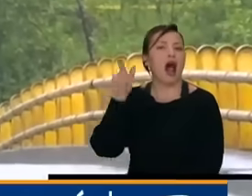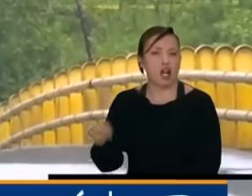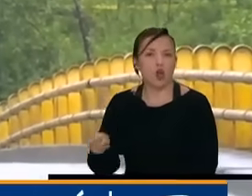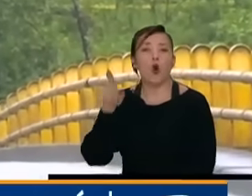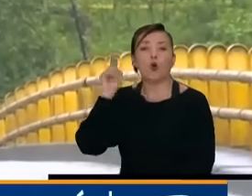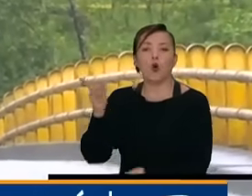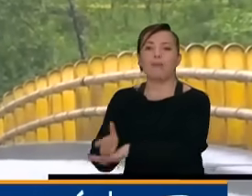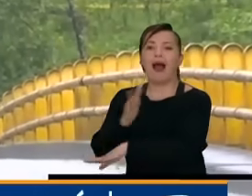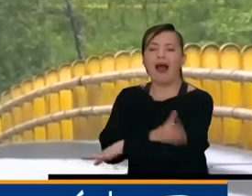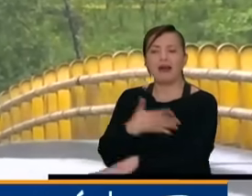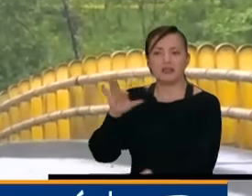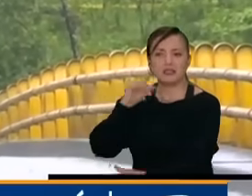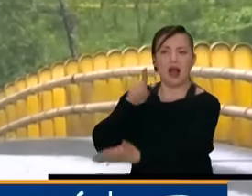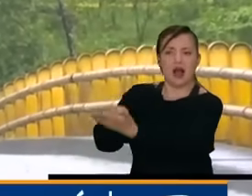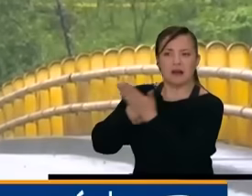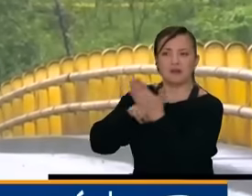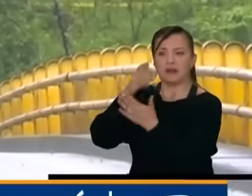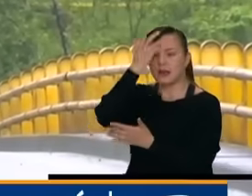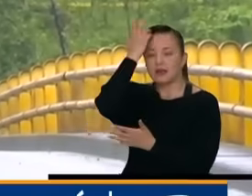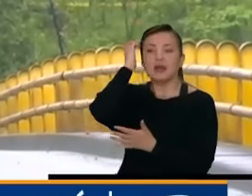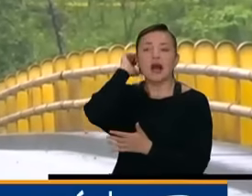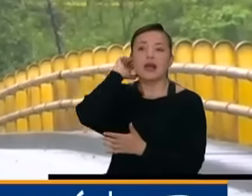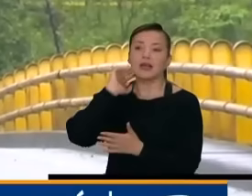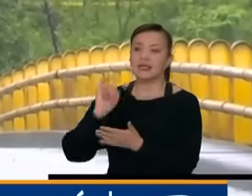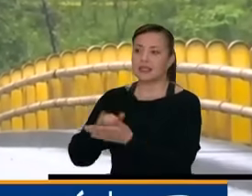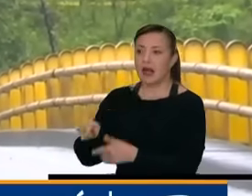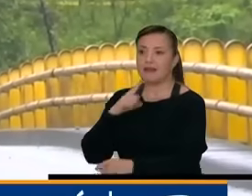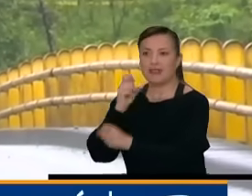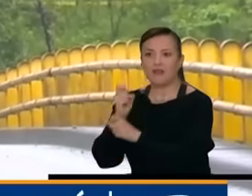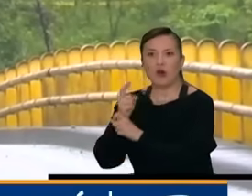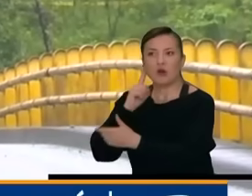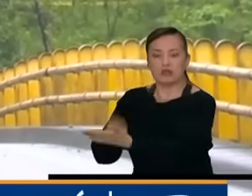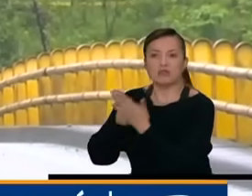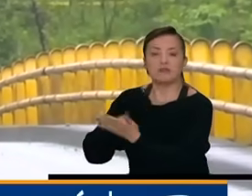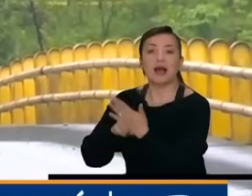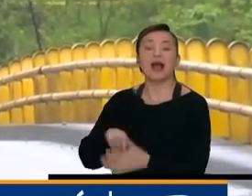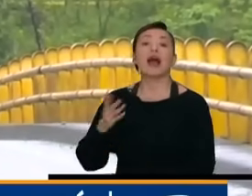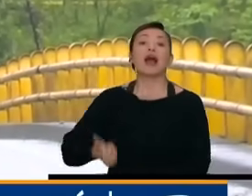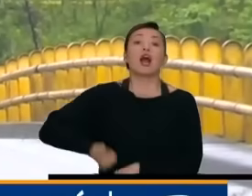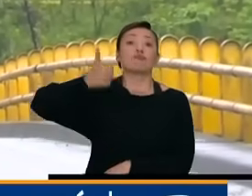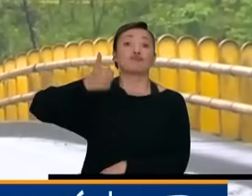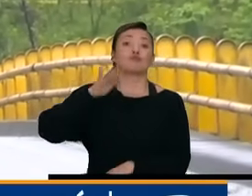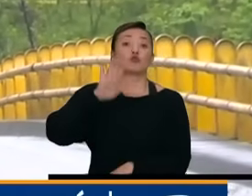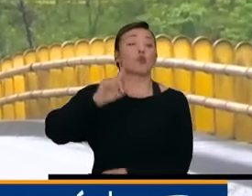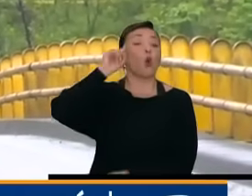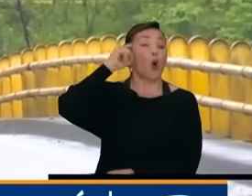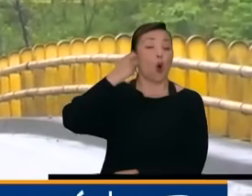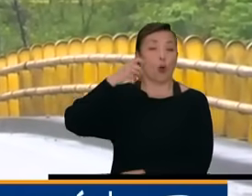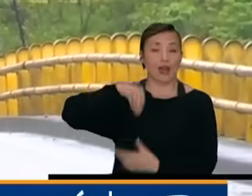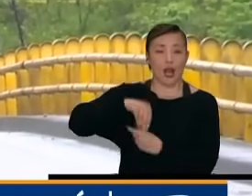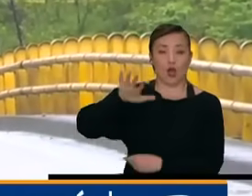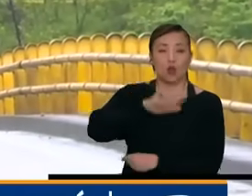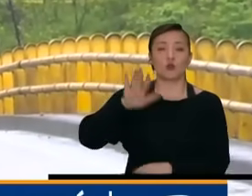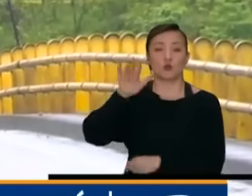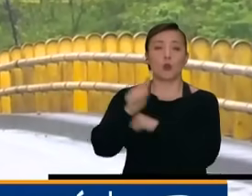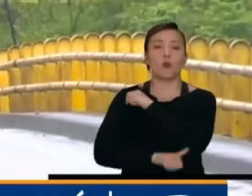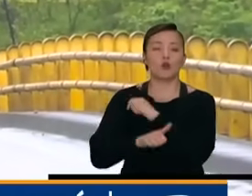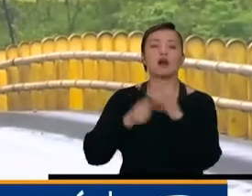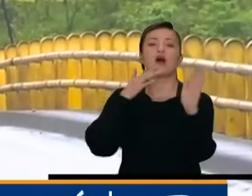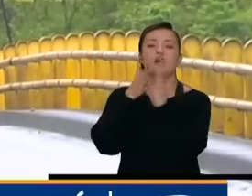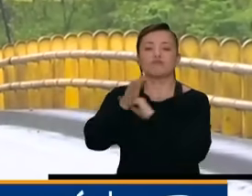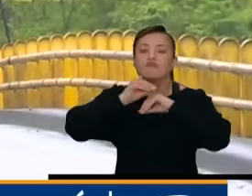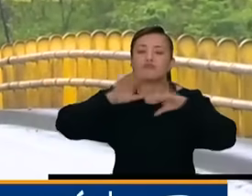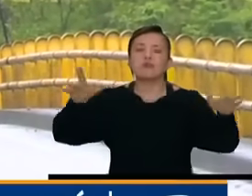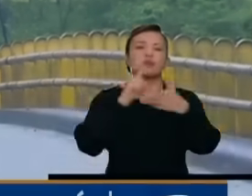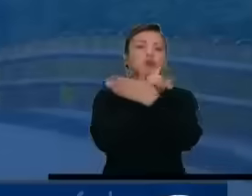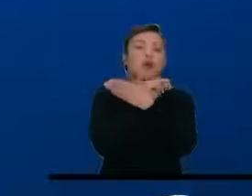viaducto ya veían registrando este tipo de dificultades. El gobernador de Boyacá, Ramiro Barragán, también por medio de su red social Twitter, colocó que